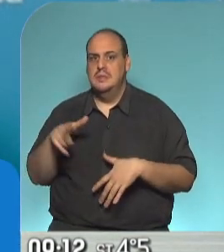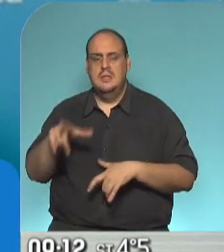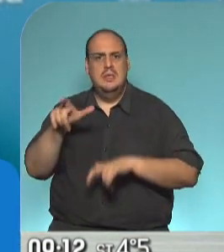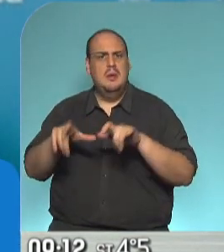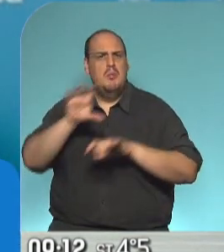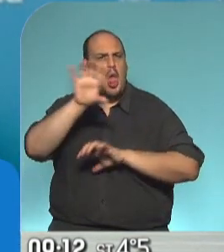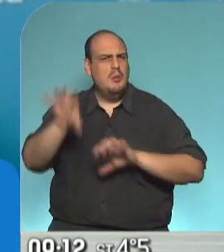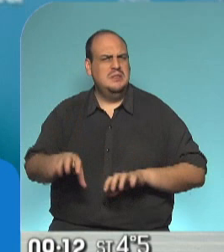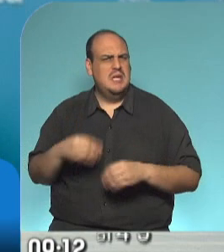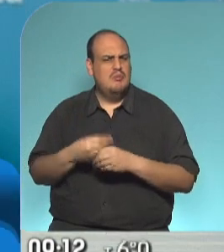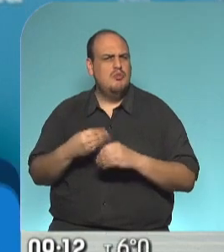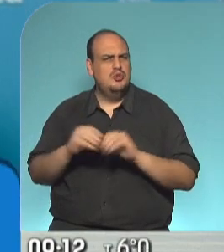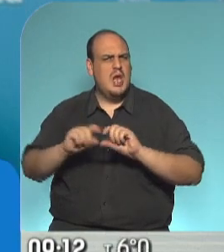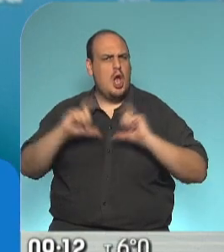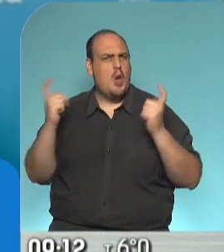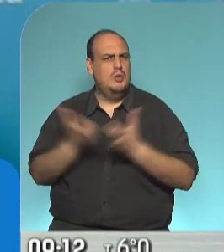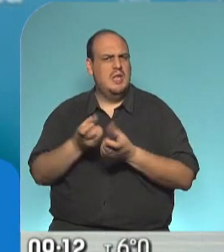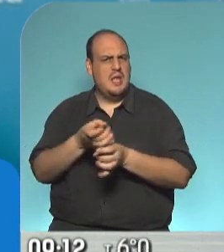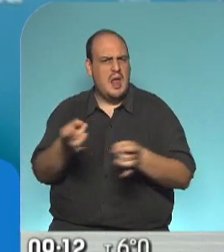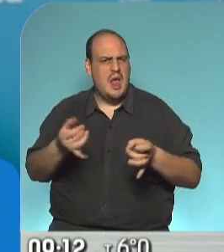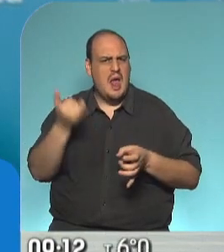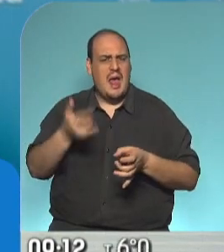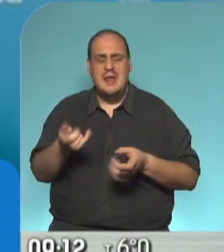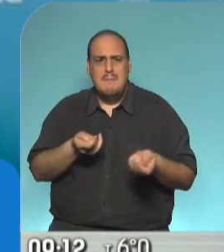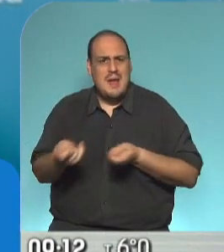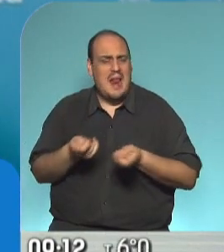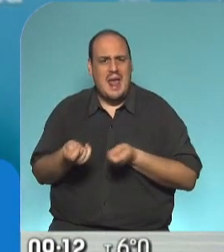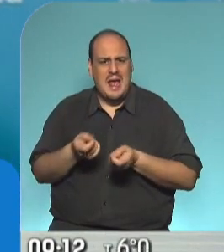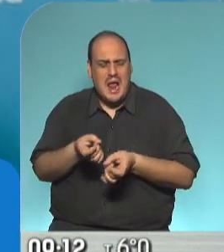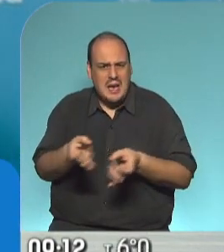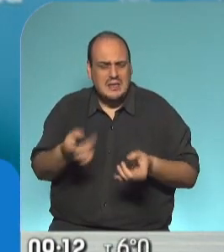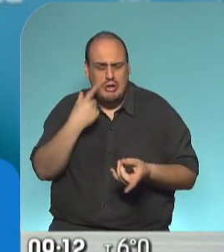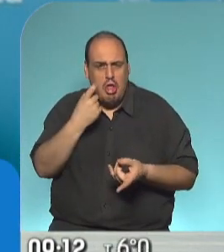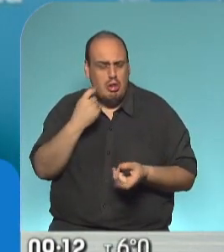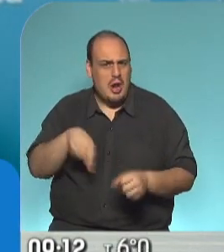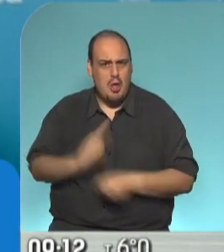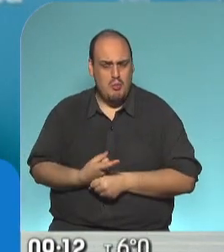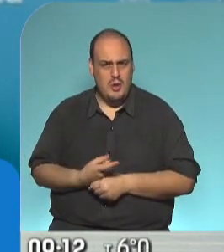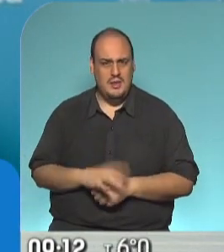muchísimas provincias con transmisión comunitaria y sin poder controlar la transmisión del virus.